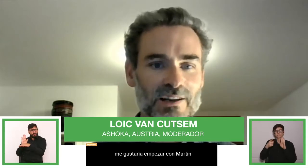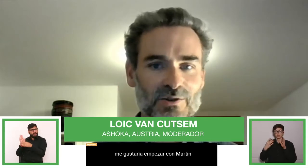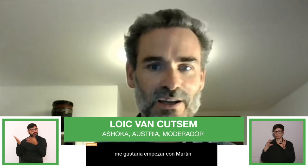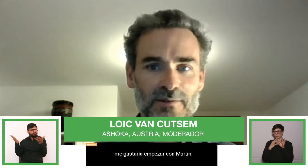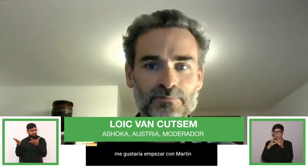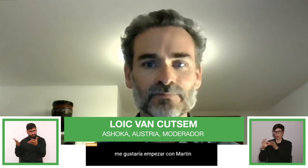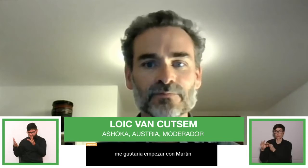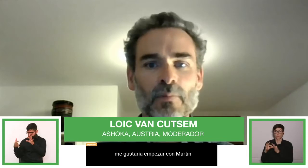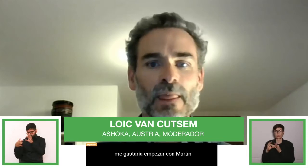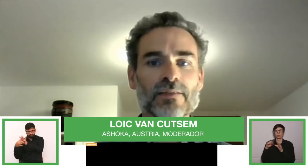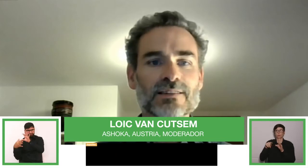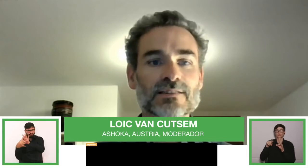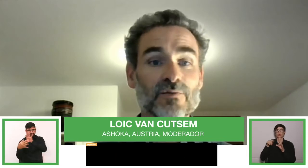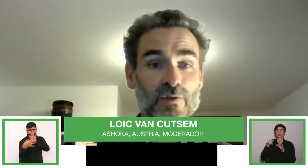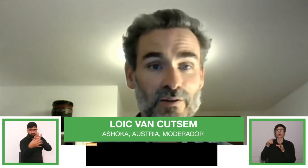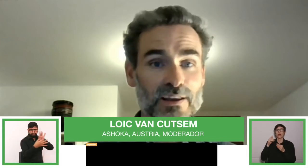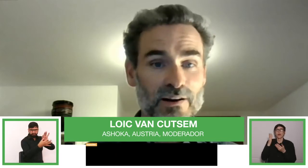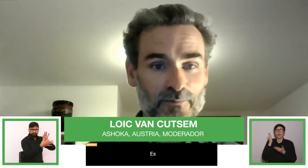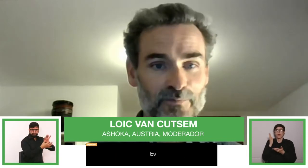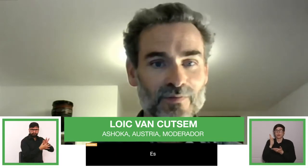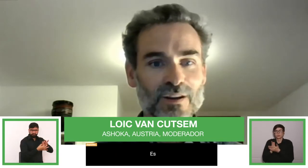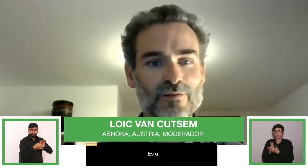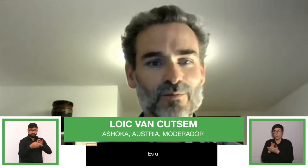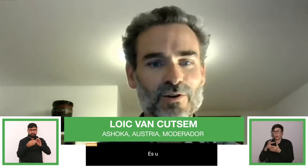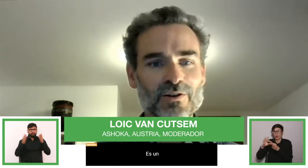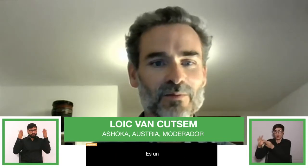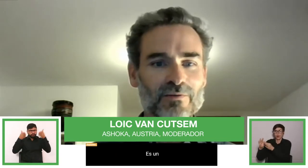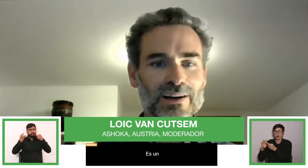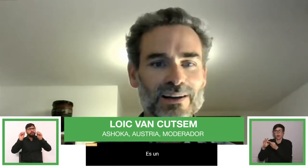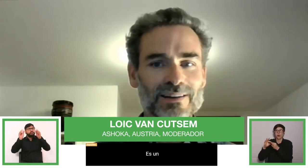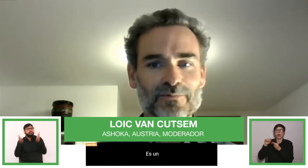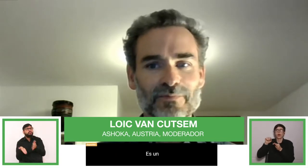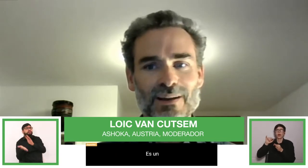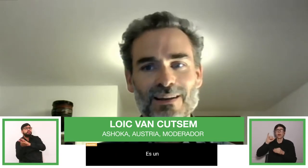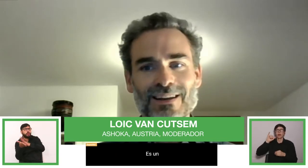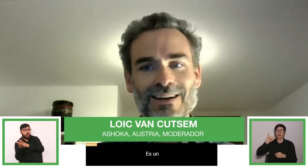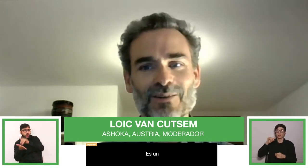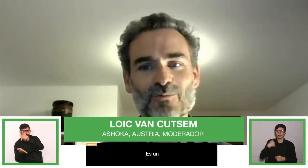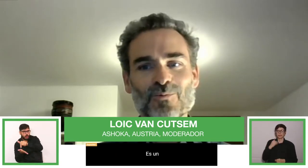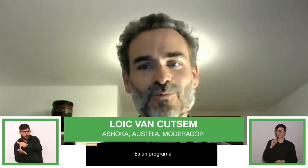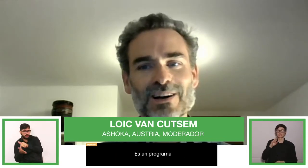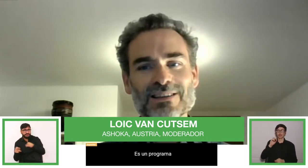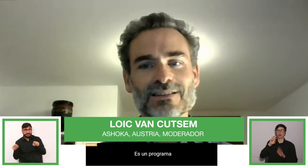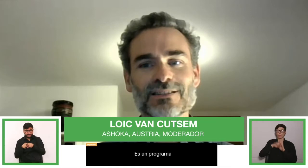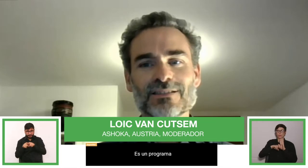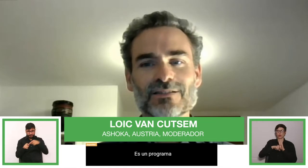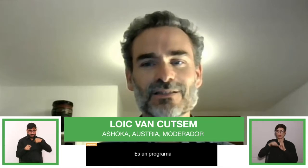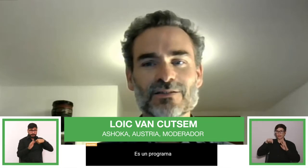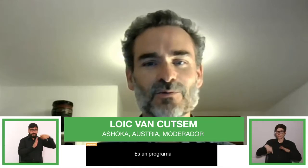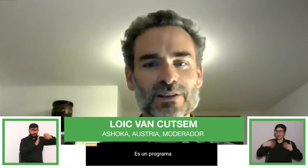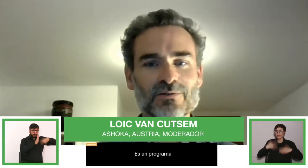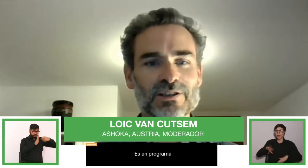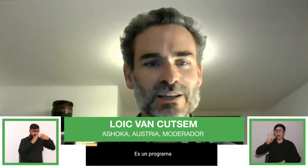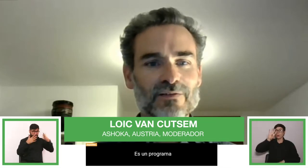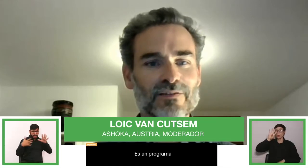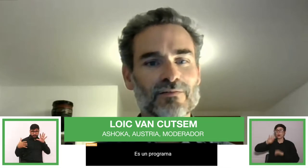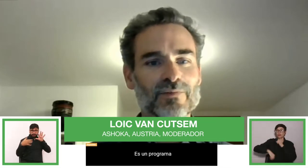la Fundación Descúbreme, Zero Project y la Fundación Ashoka. Y este es el 4º año del programa ya.